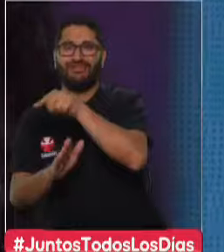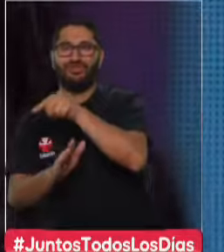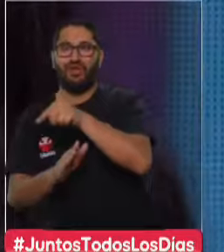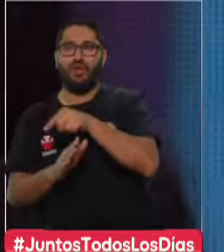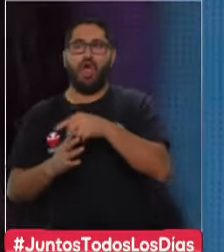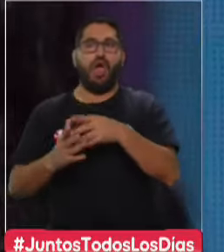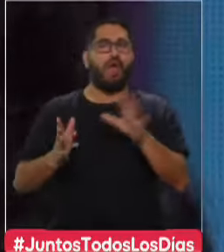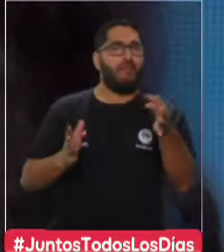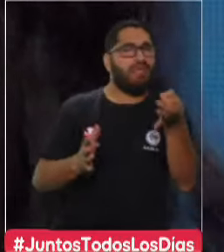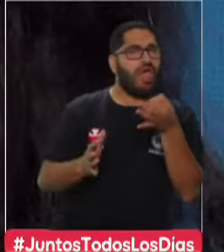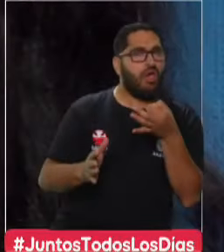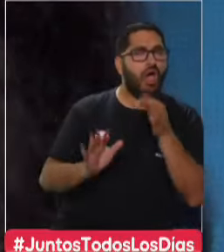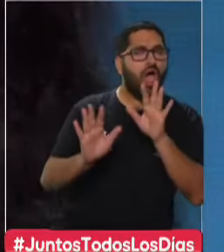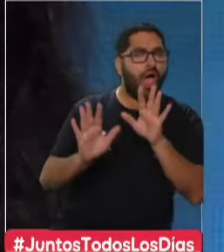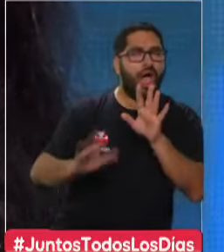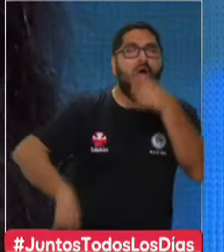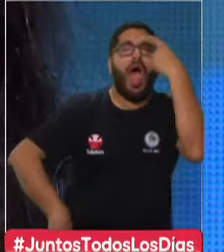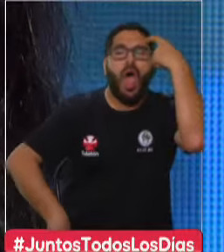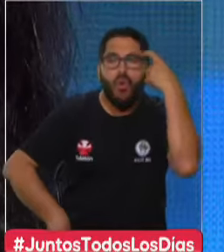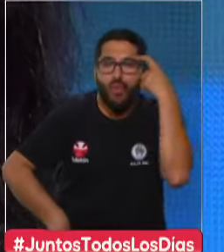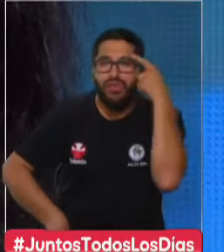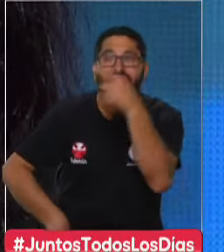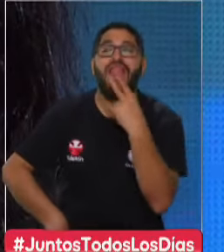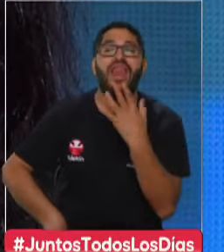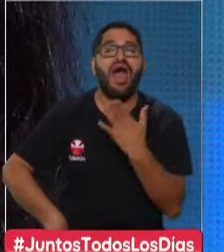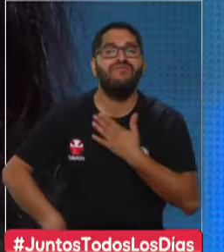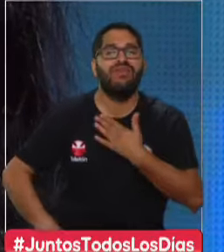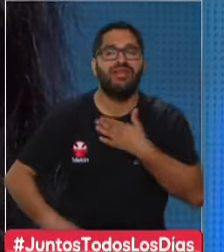acuérdate que la vida son de vueltas de mano.